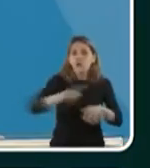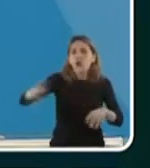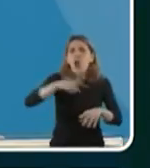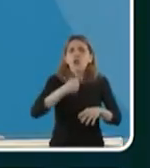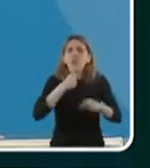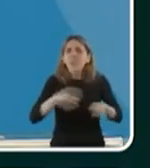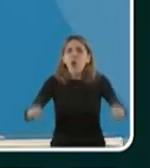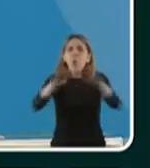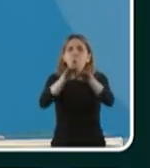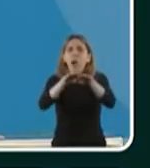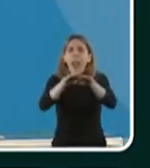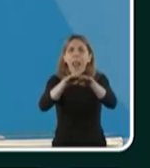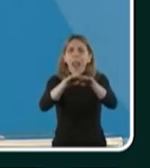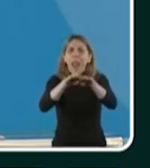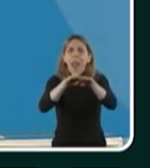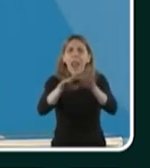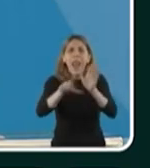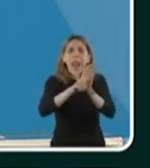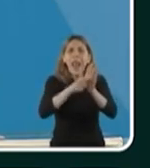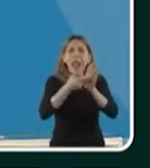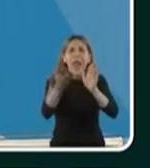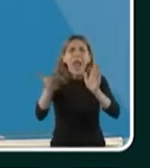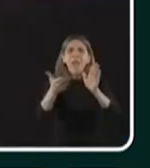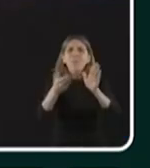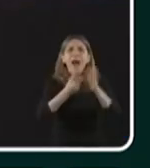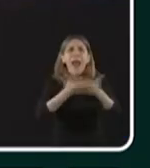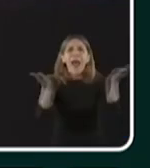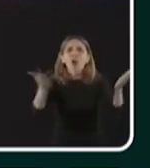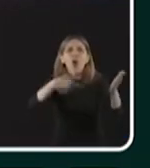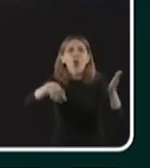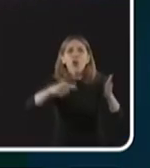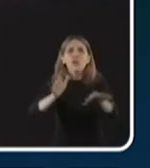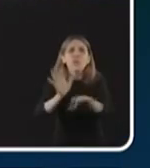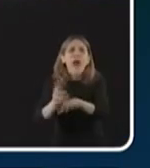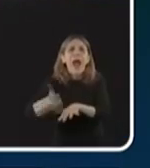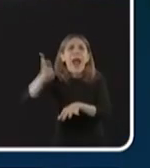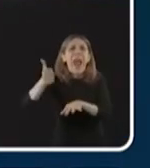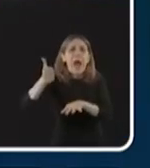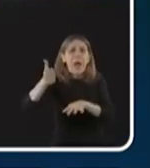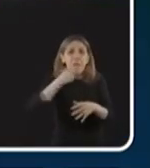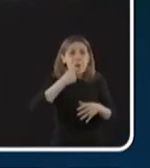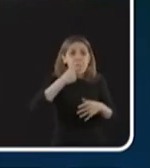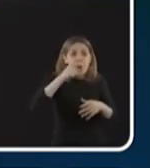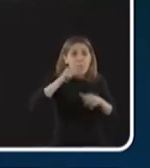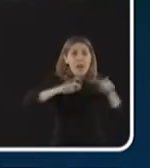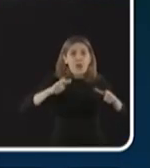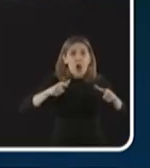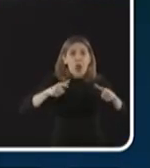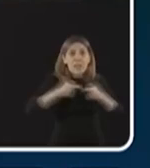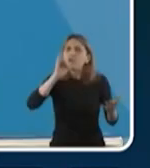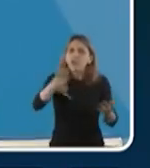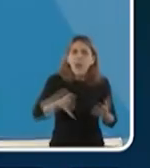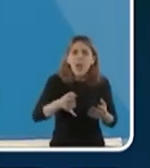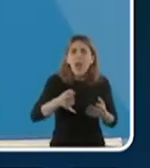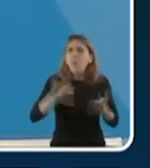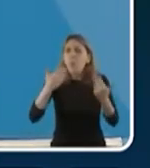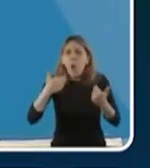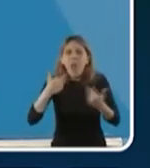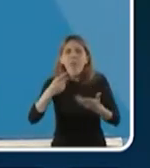institucional, porque acá tenemos una vicepresidenta que por supuesto ha elegido a su presidente por Twitter,